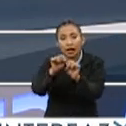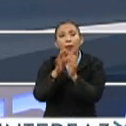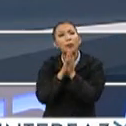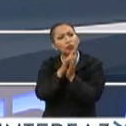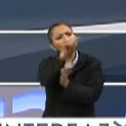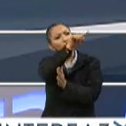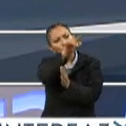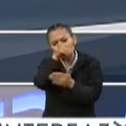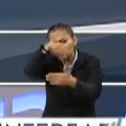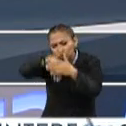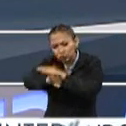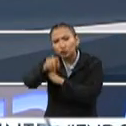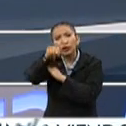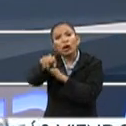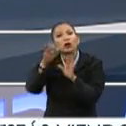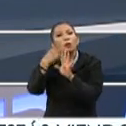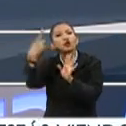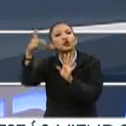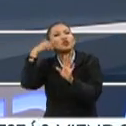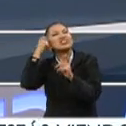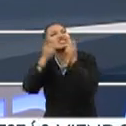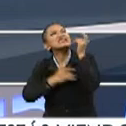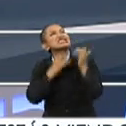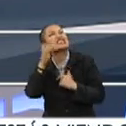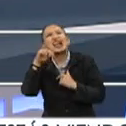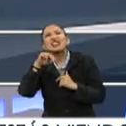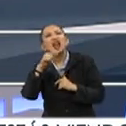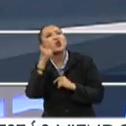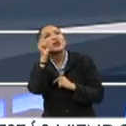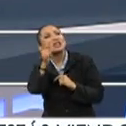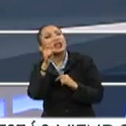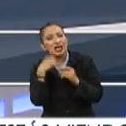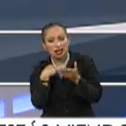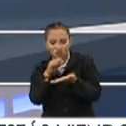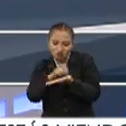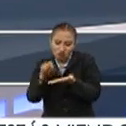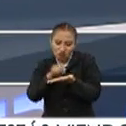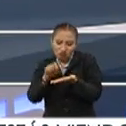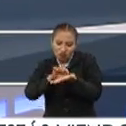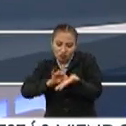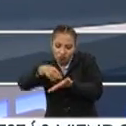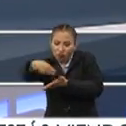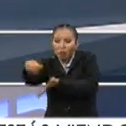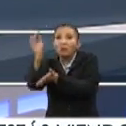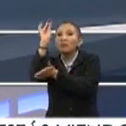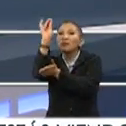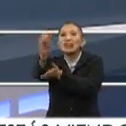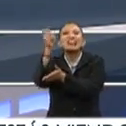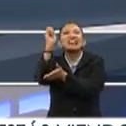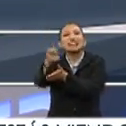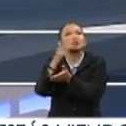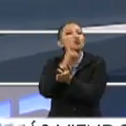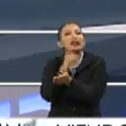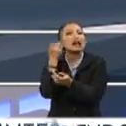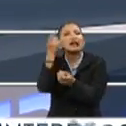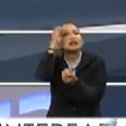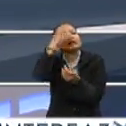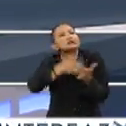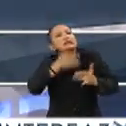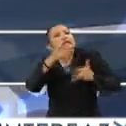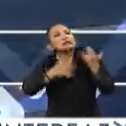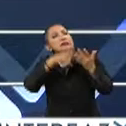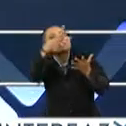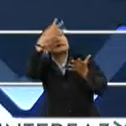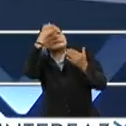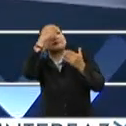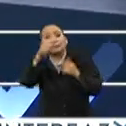la gente que haga como su propia interpretación de Nahui a partir de post-its y que la describa en una palabra, que la describa con un dibujo. Me